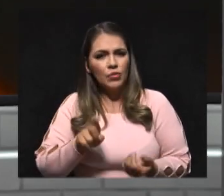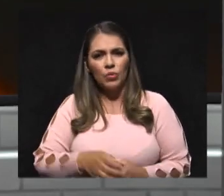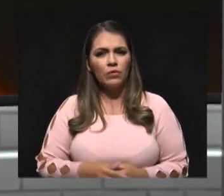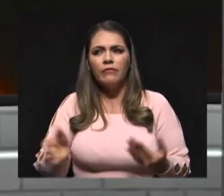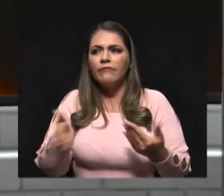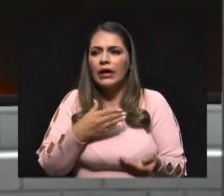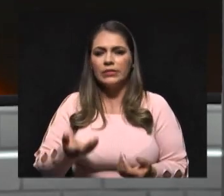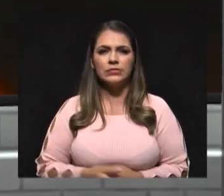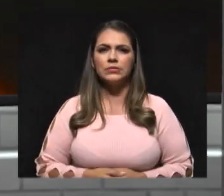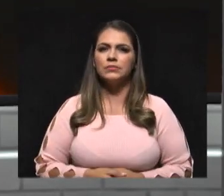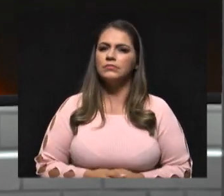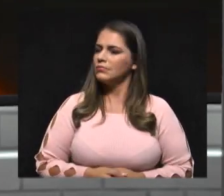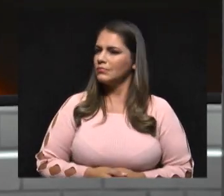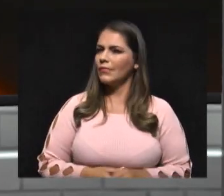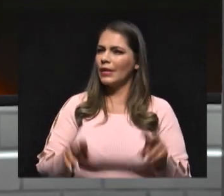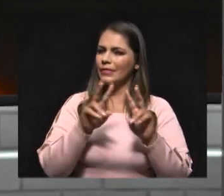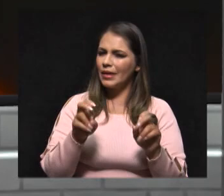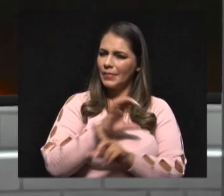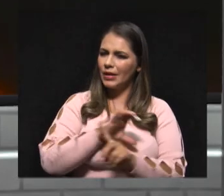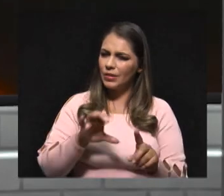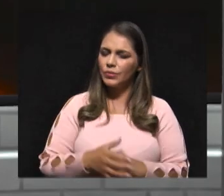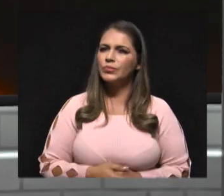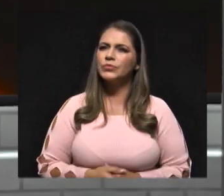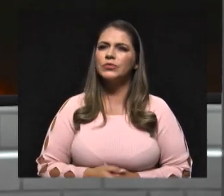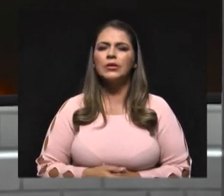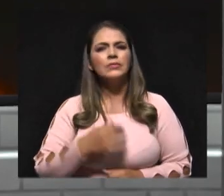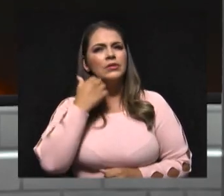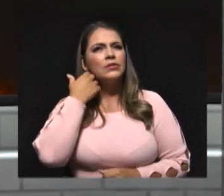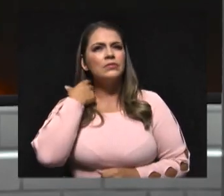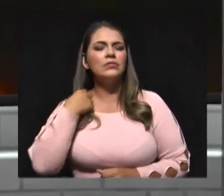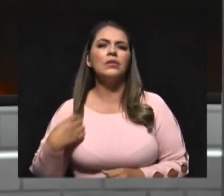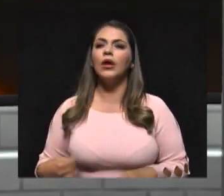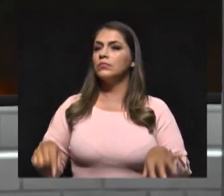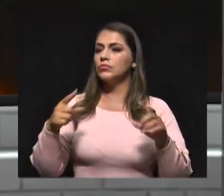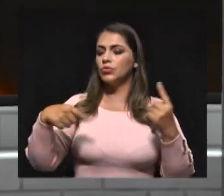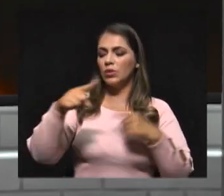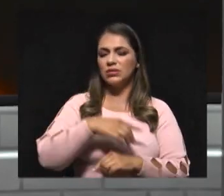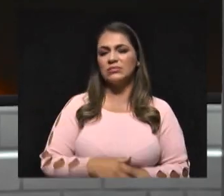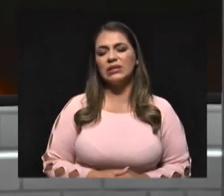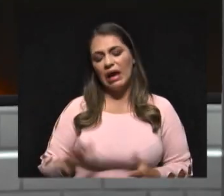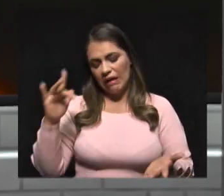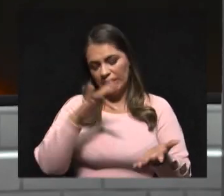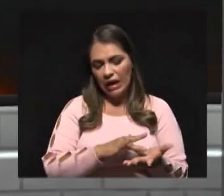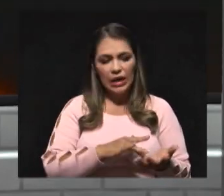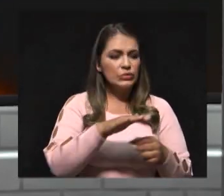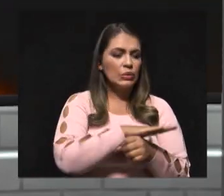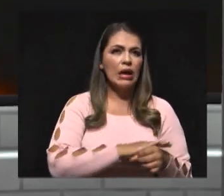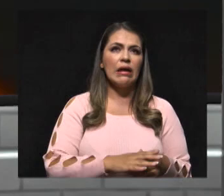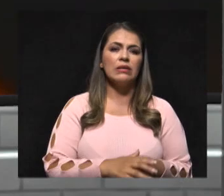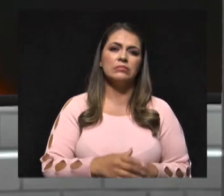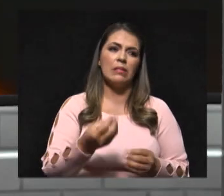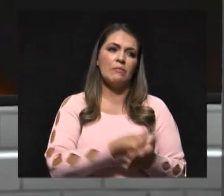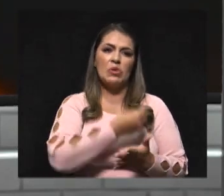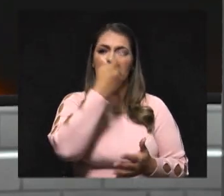potencial y para manejarlo ese tema de la cultura porque en el turismo muchos dicen uno va a algunas ciudades de colombia y le cobran diez